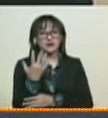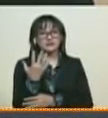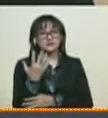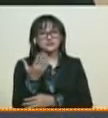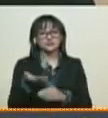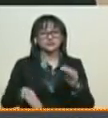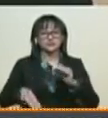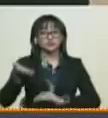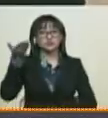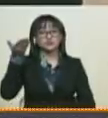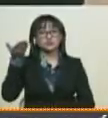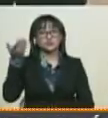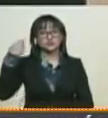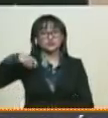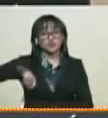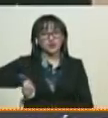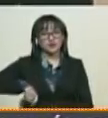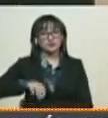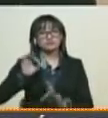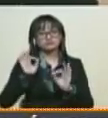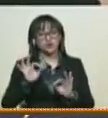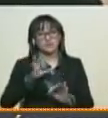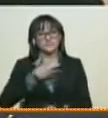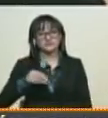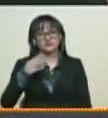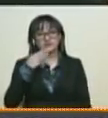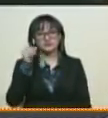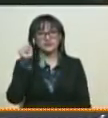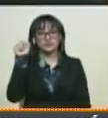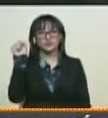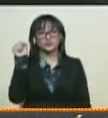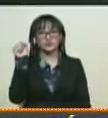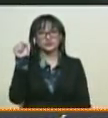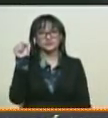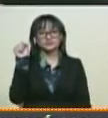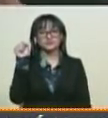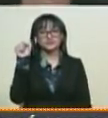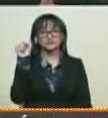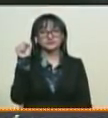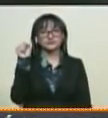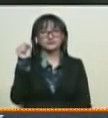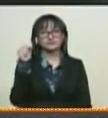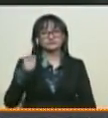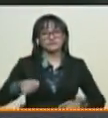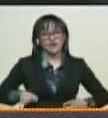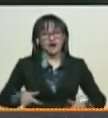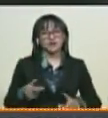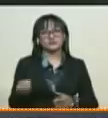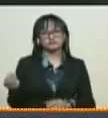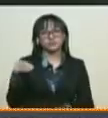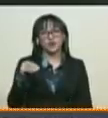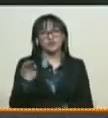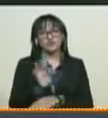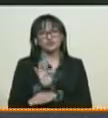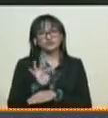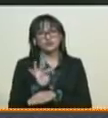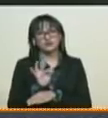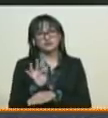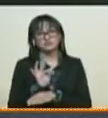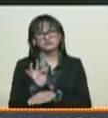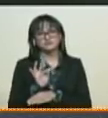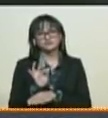el incremento ya decretado por el presidente Maduro y los gastos adicionales de funcionamiento de